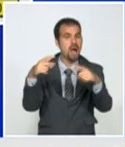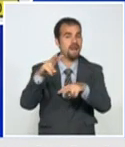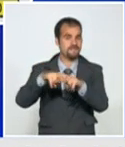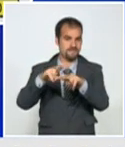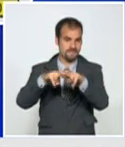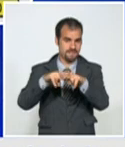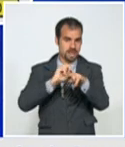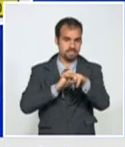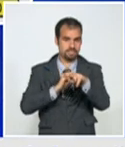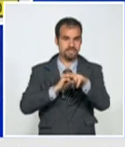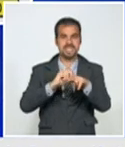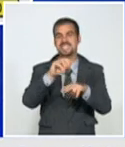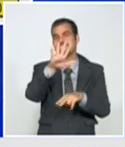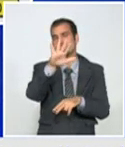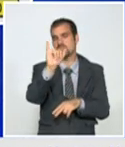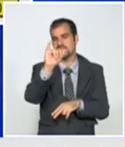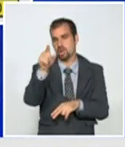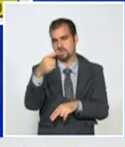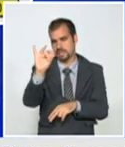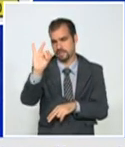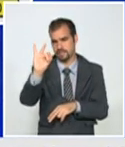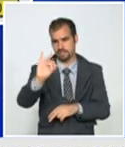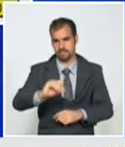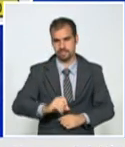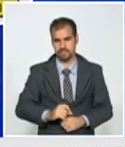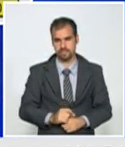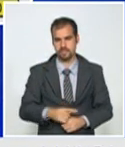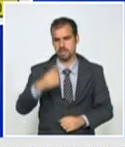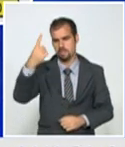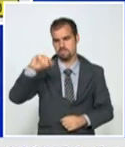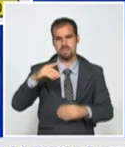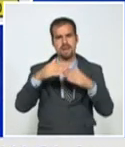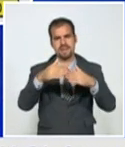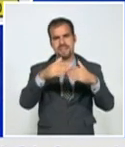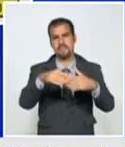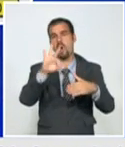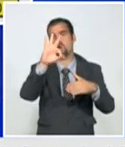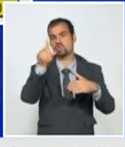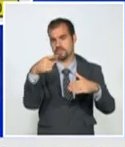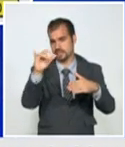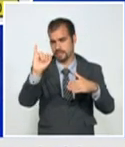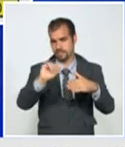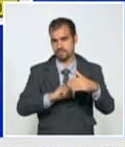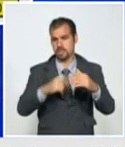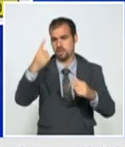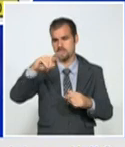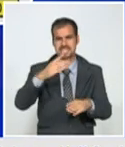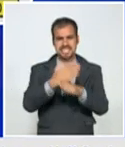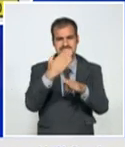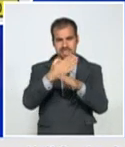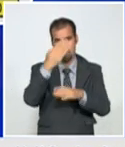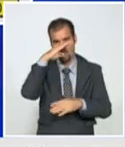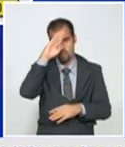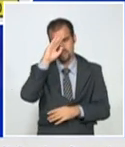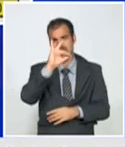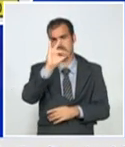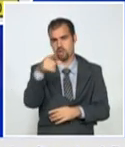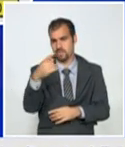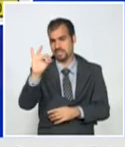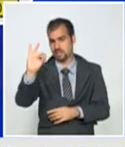el 56,7%, en Granma, el 8,6%, Santiago, el